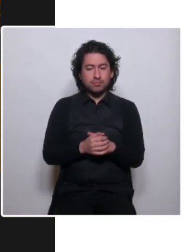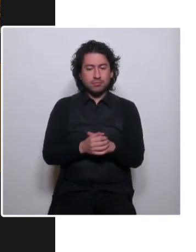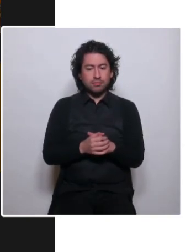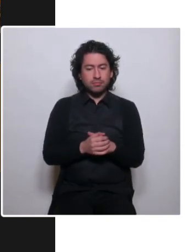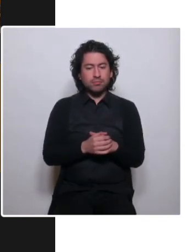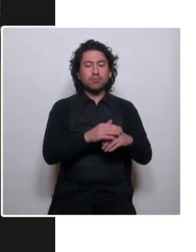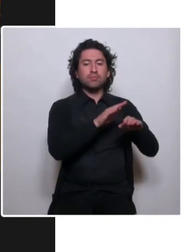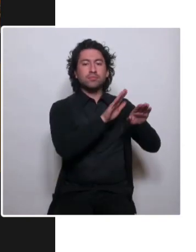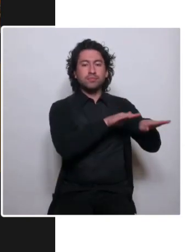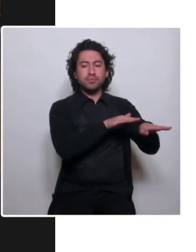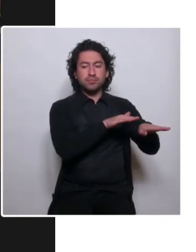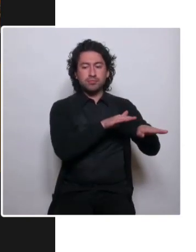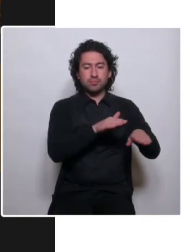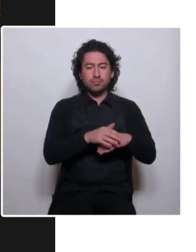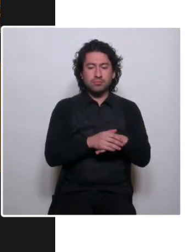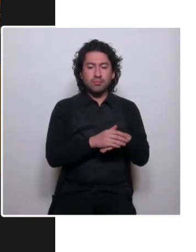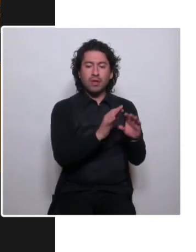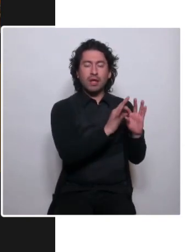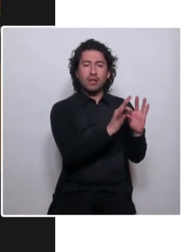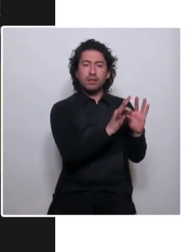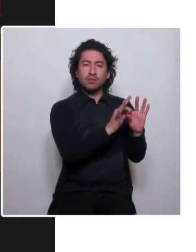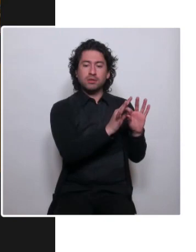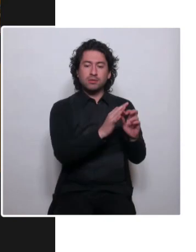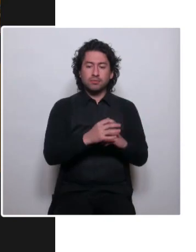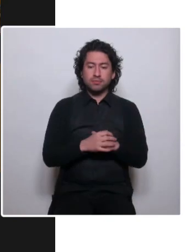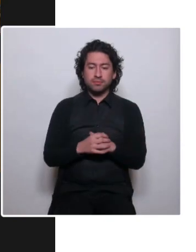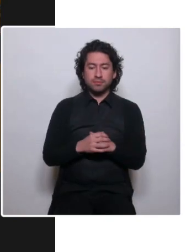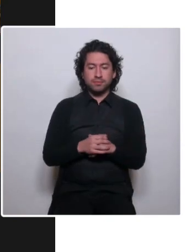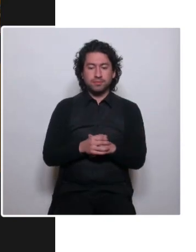A favor, señor secretario. Gracias.